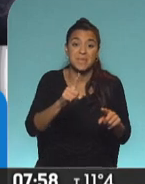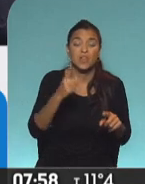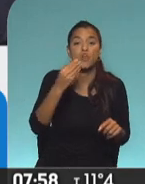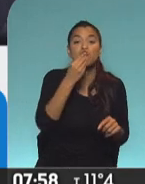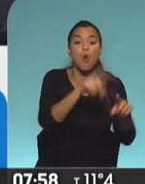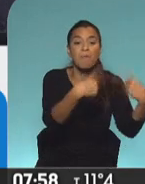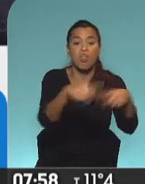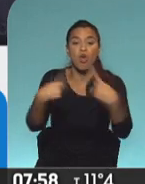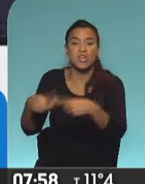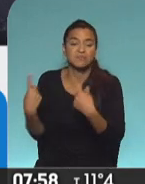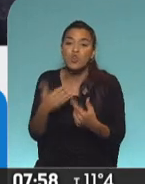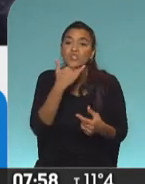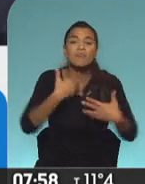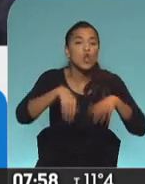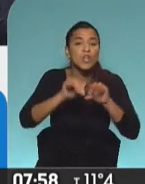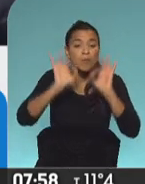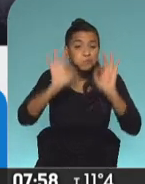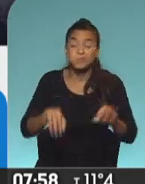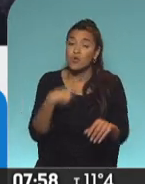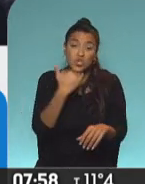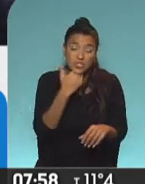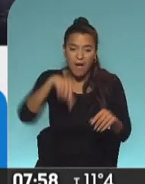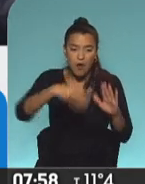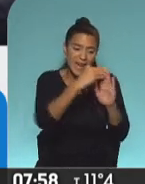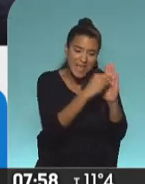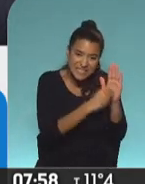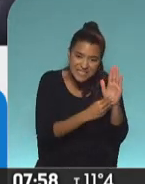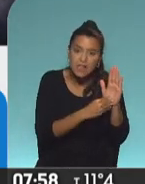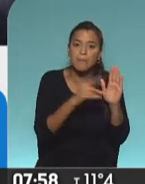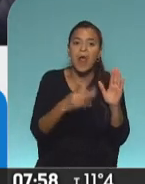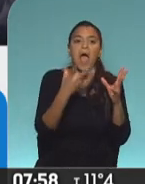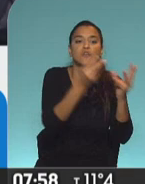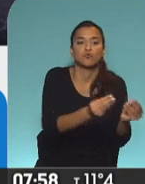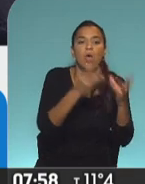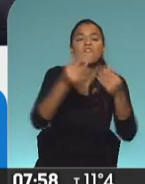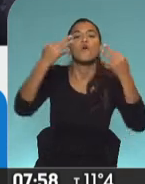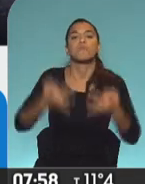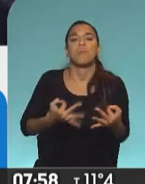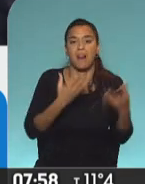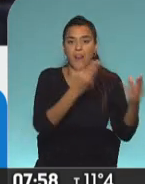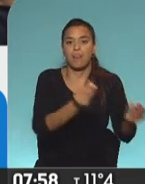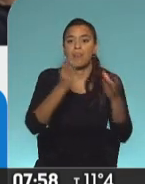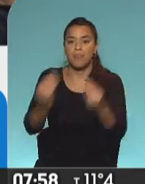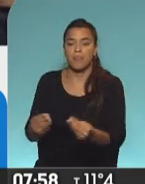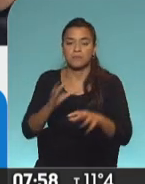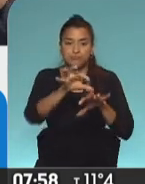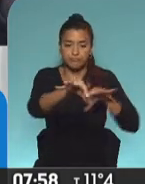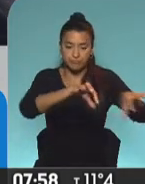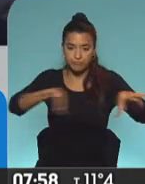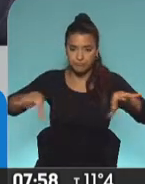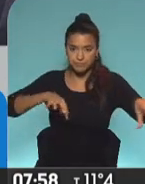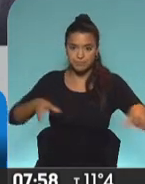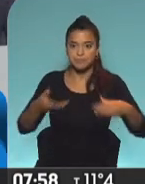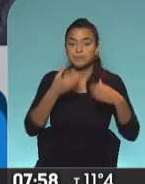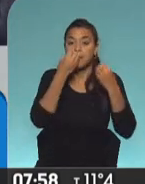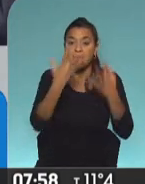sabe en total cuántos comedores hay. Estamos registrándolo con la idea de ir ayudando, formalizando y descentralizando. El mejor modelo es